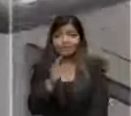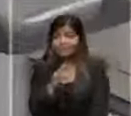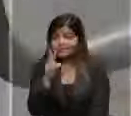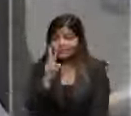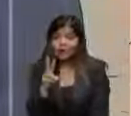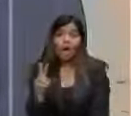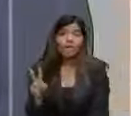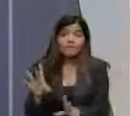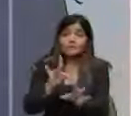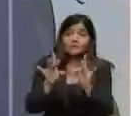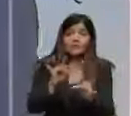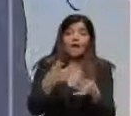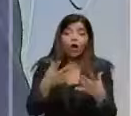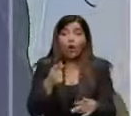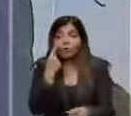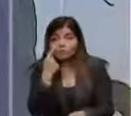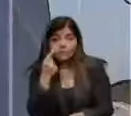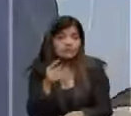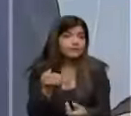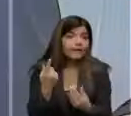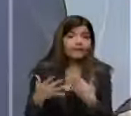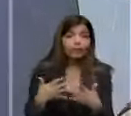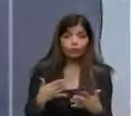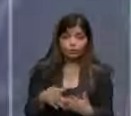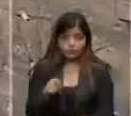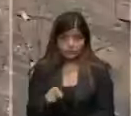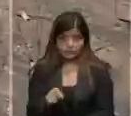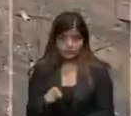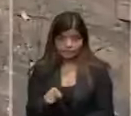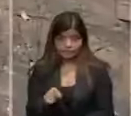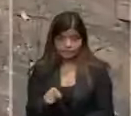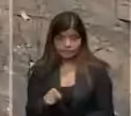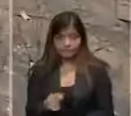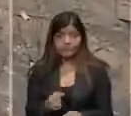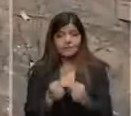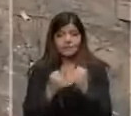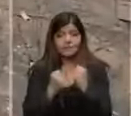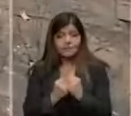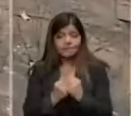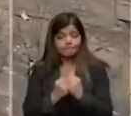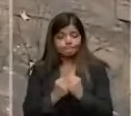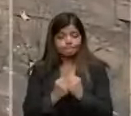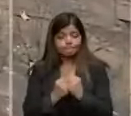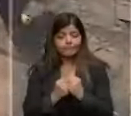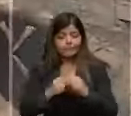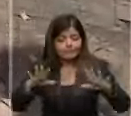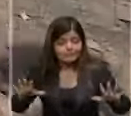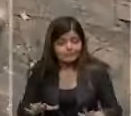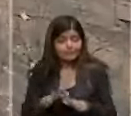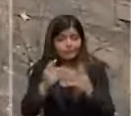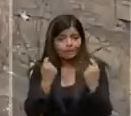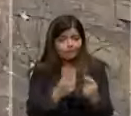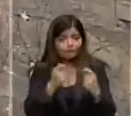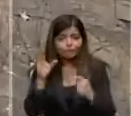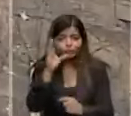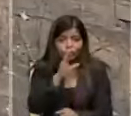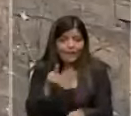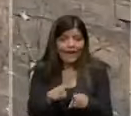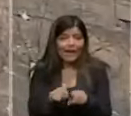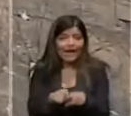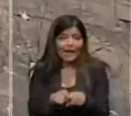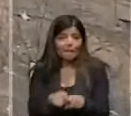aparezca o alguien sepa algo de ella. El poder intentar buscar a mi hermana o tener un